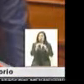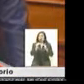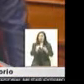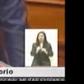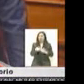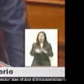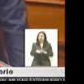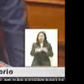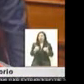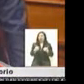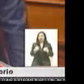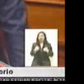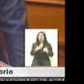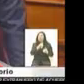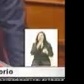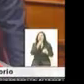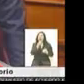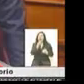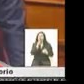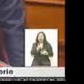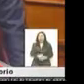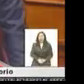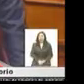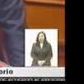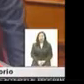interno deban mantenerse en reserva.